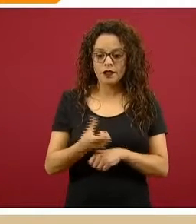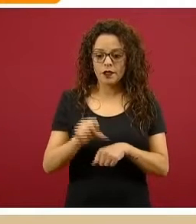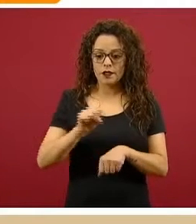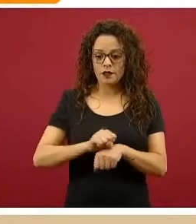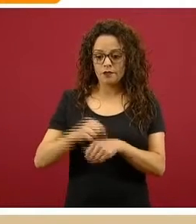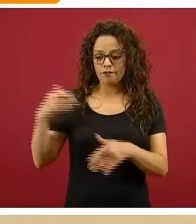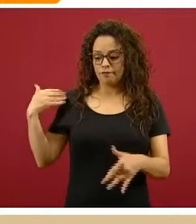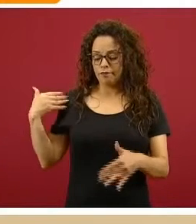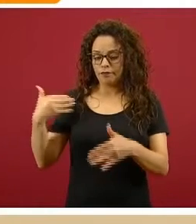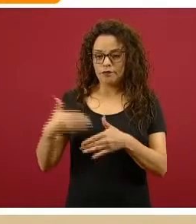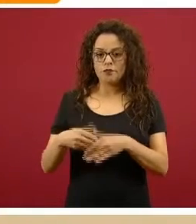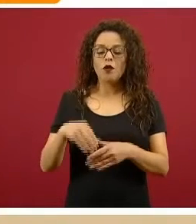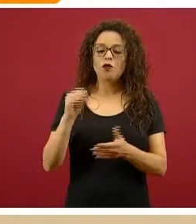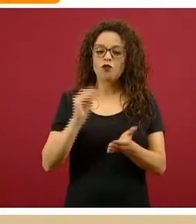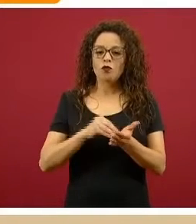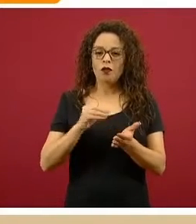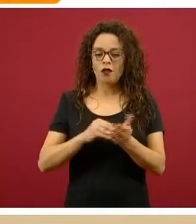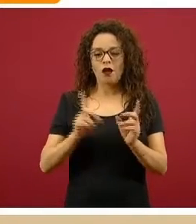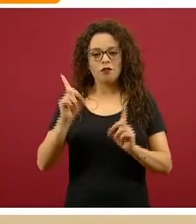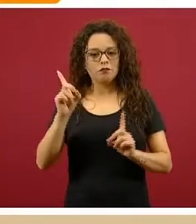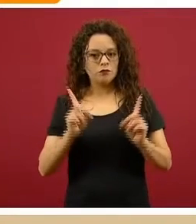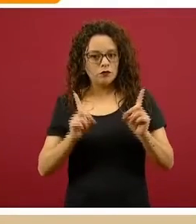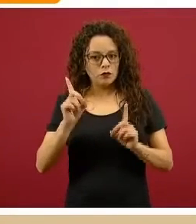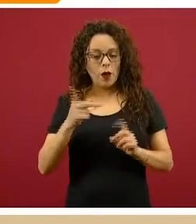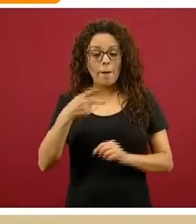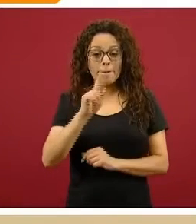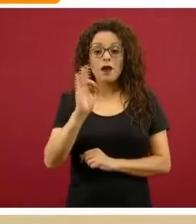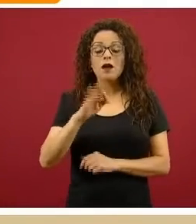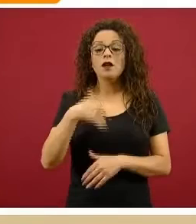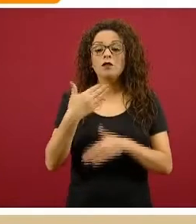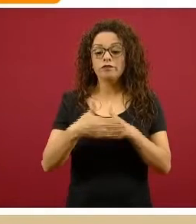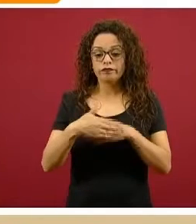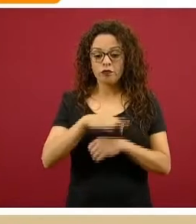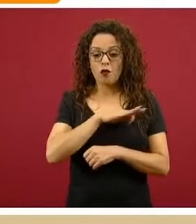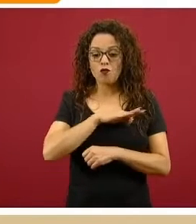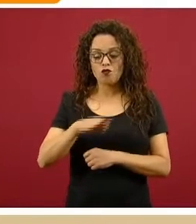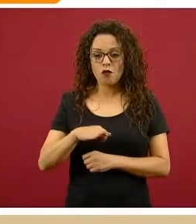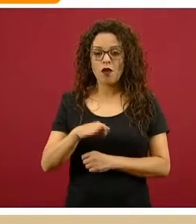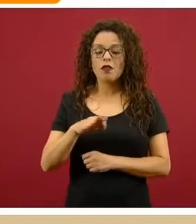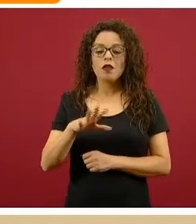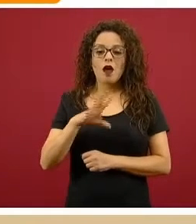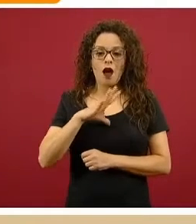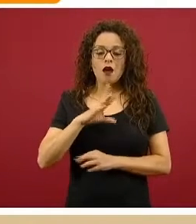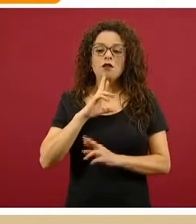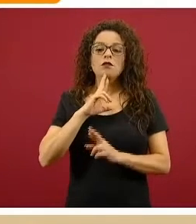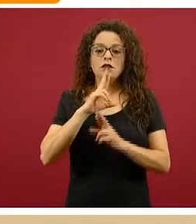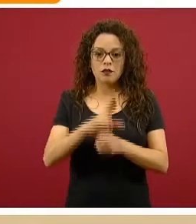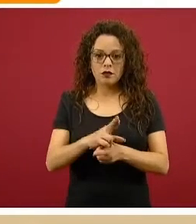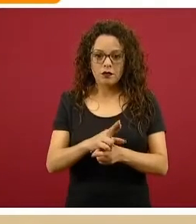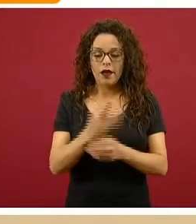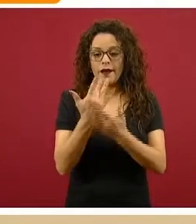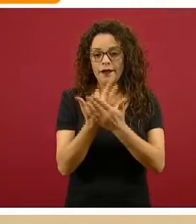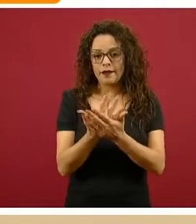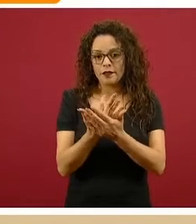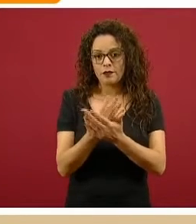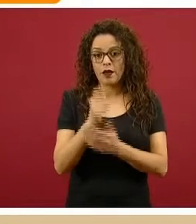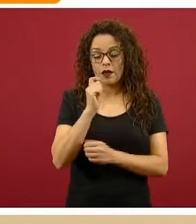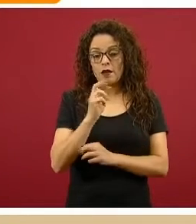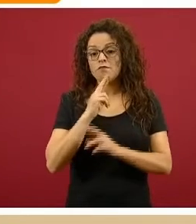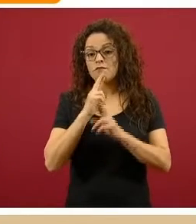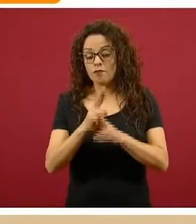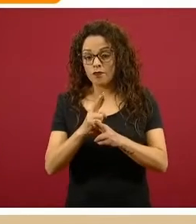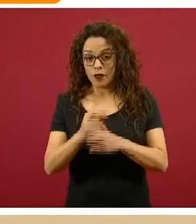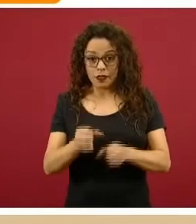semanas son todavía sospechosos y que tienen posibilidad de tener algún resultado una vez que tengamos ya sea el